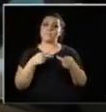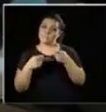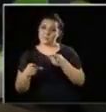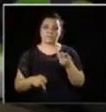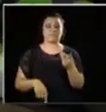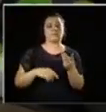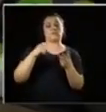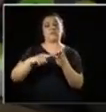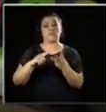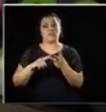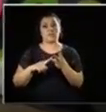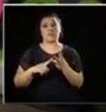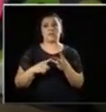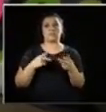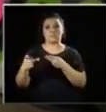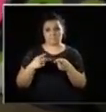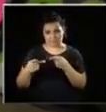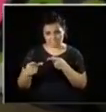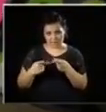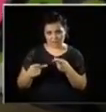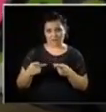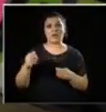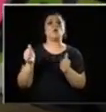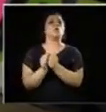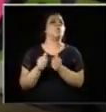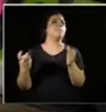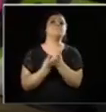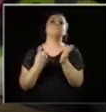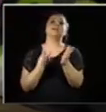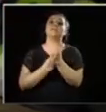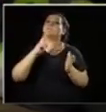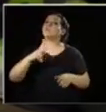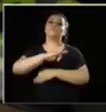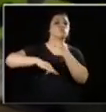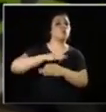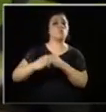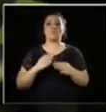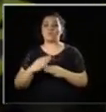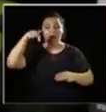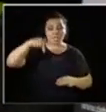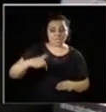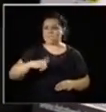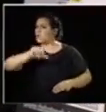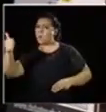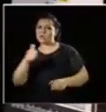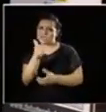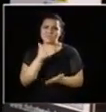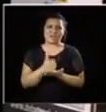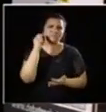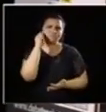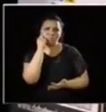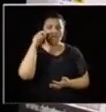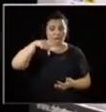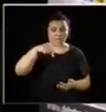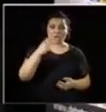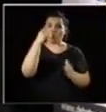la capacitación debería estar acompañada de las mejores prácticas de todo el mundo. Aquí y en cualquier otra ciudad que rebase el millón de